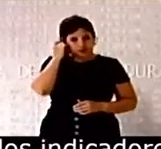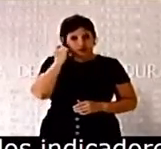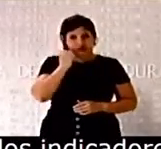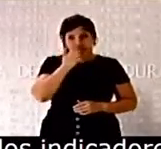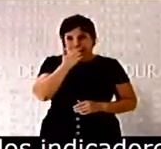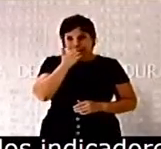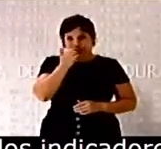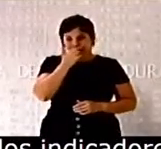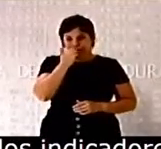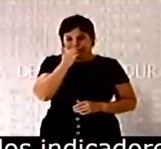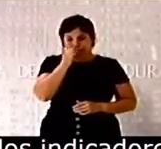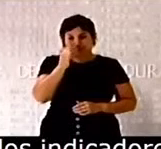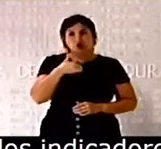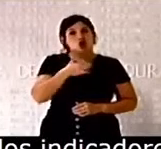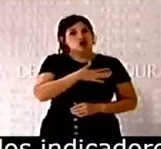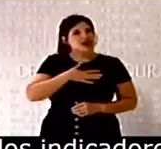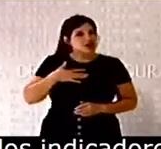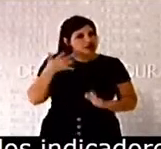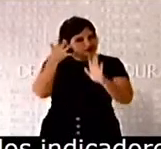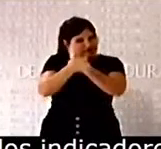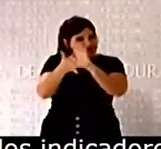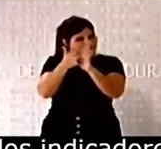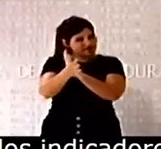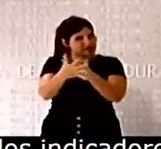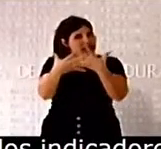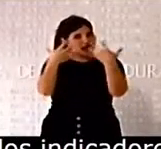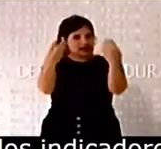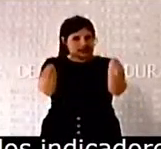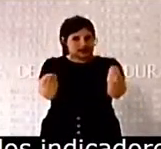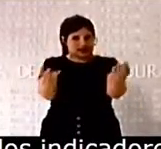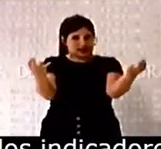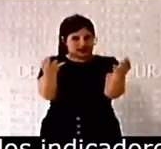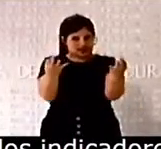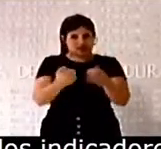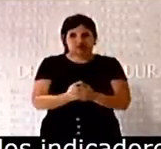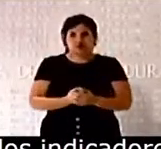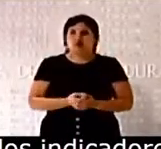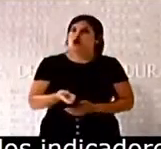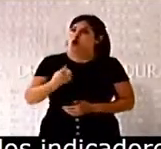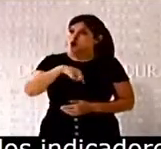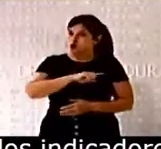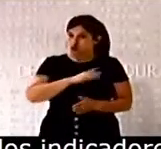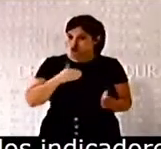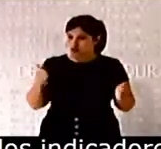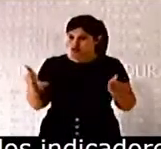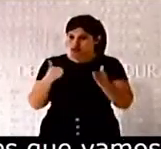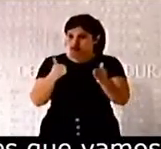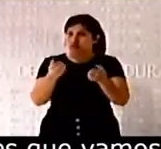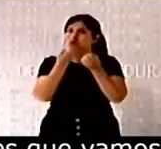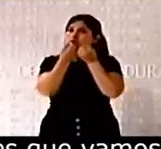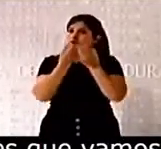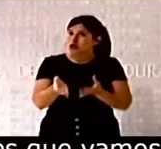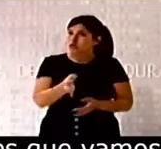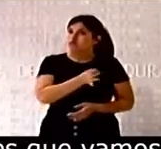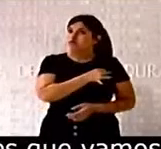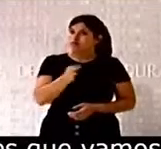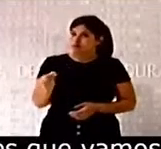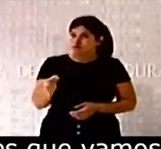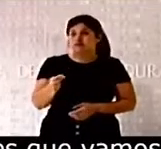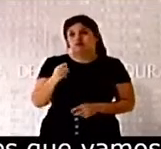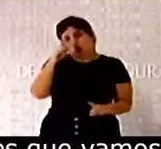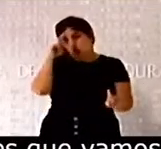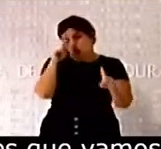lo que quiero que entiendan es que vamos en la buena dirección, en la dirección de que no se